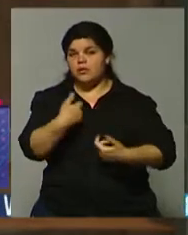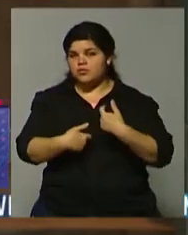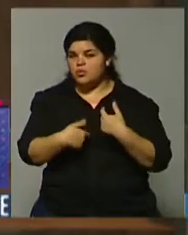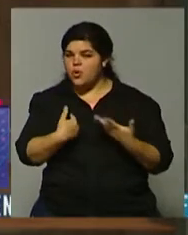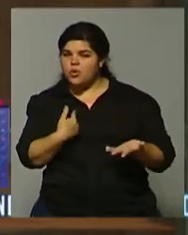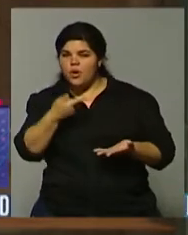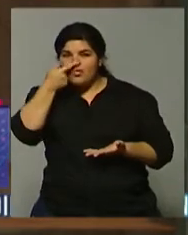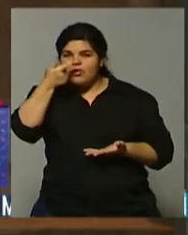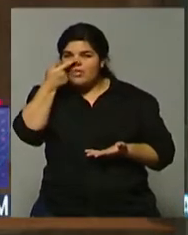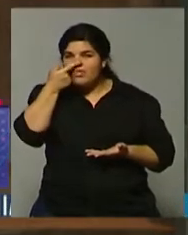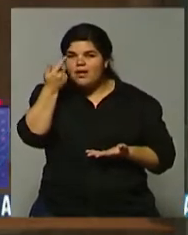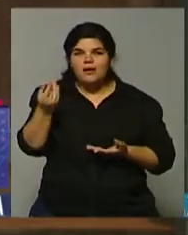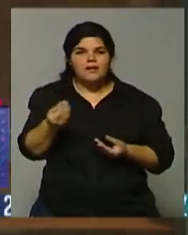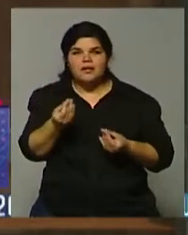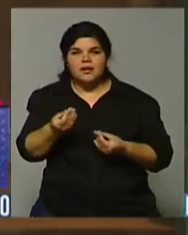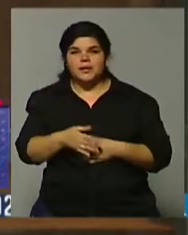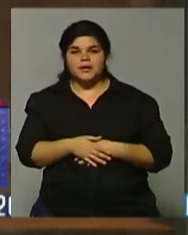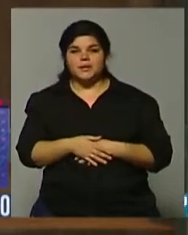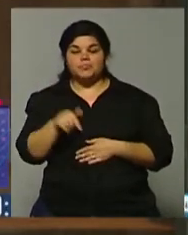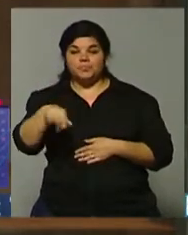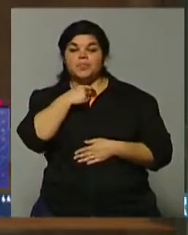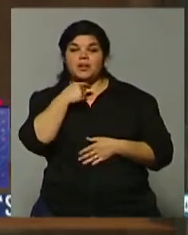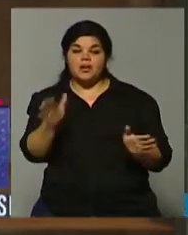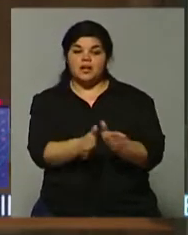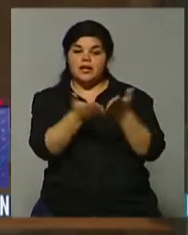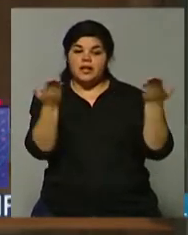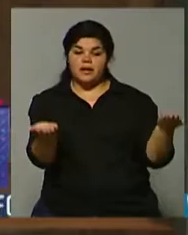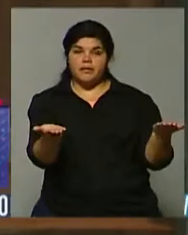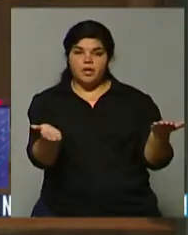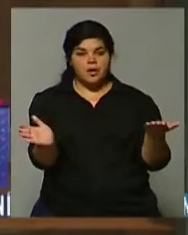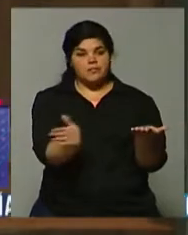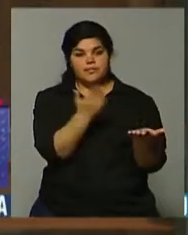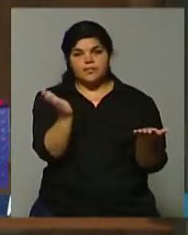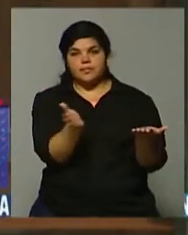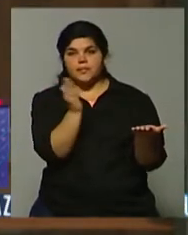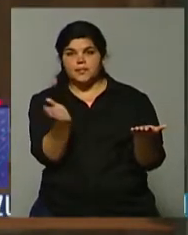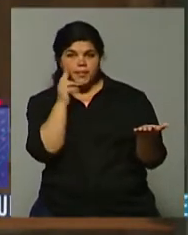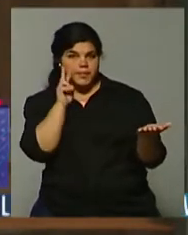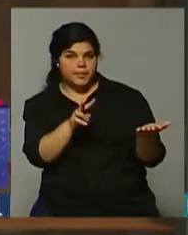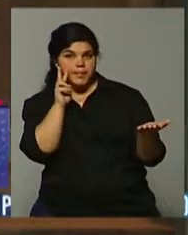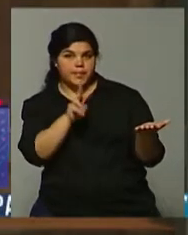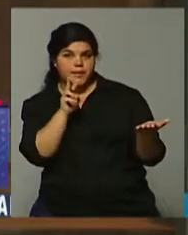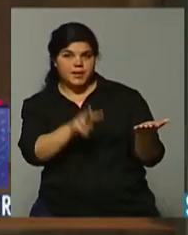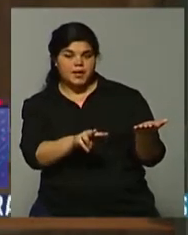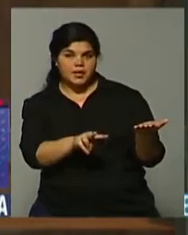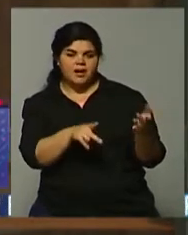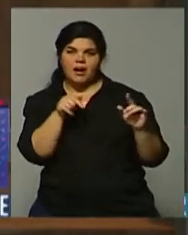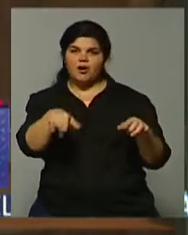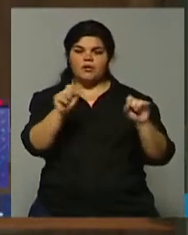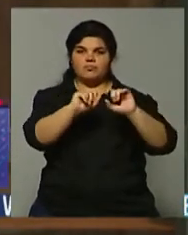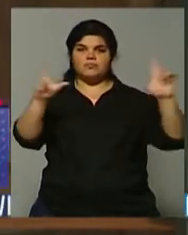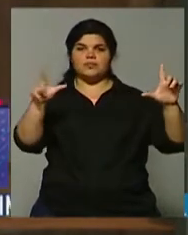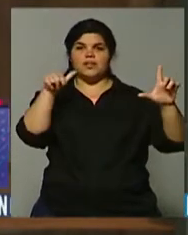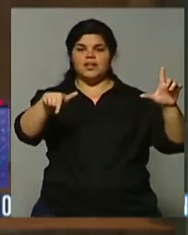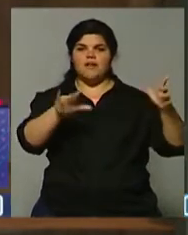chusmear, porque bueno, he tenido la posibilidad de ver el catálogo en otras oportunidades y me gustó, por supuesto, la estética que tiene hoy por hoy Violeta